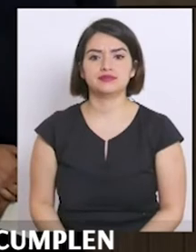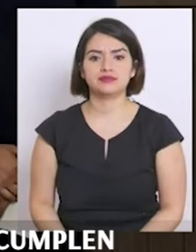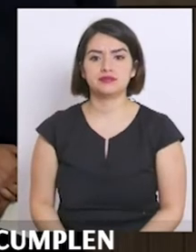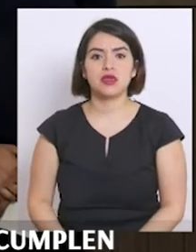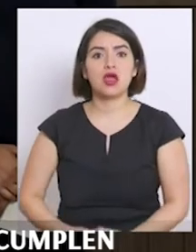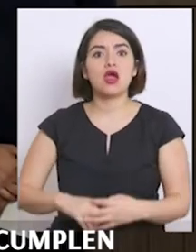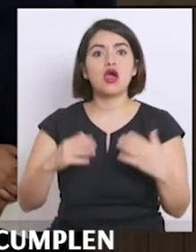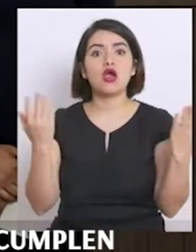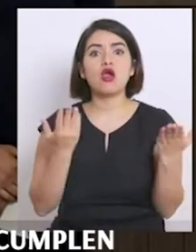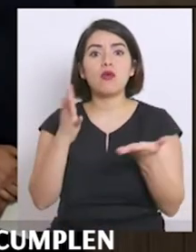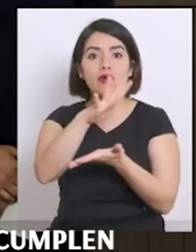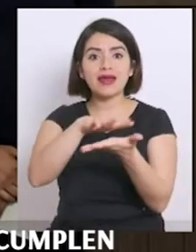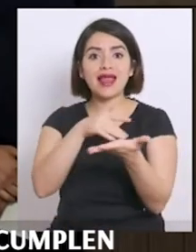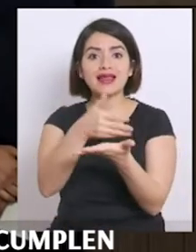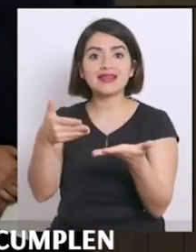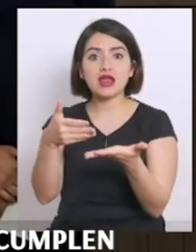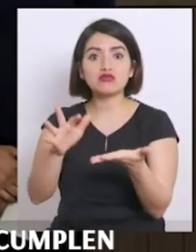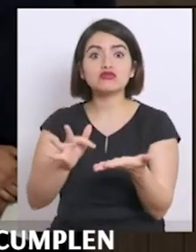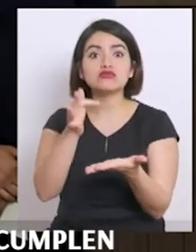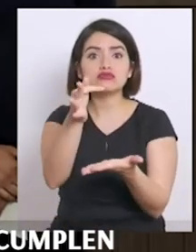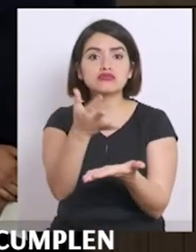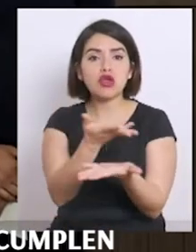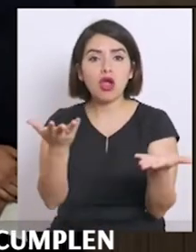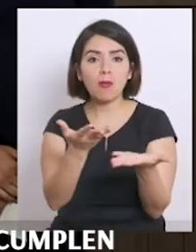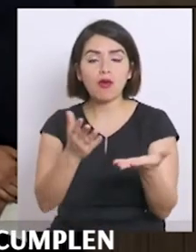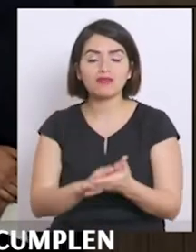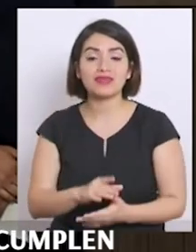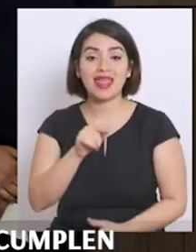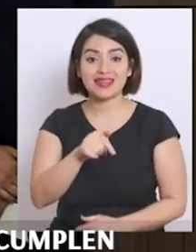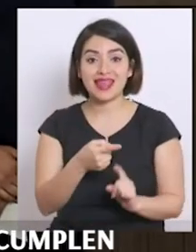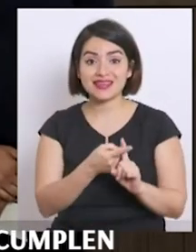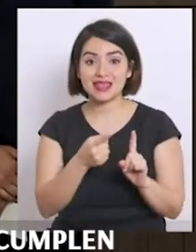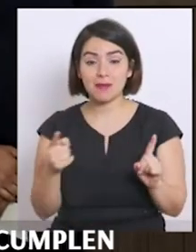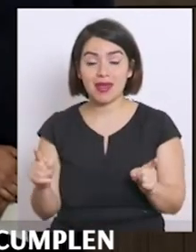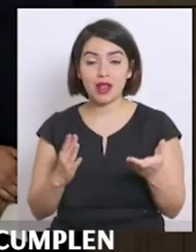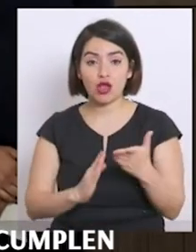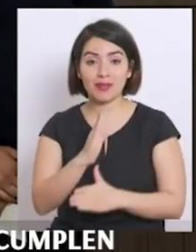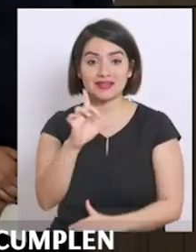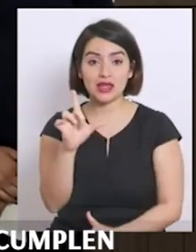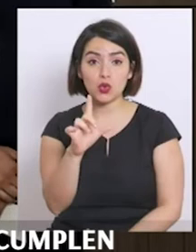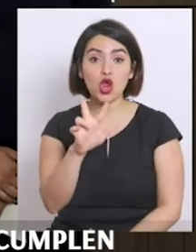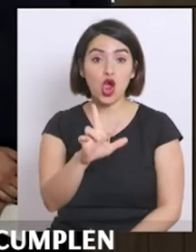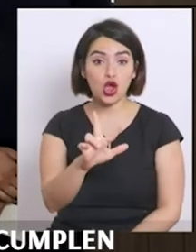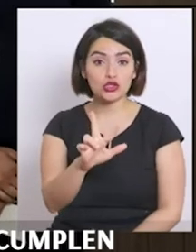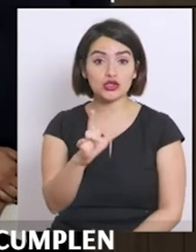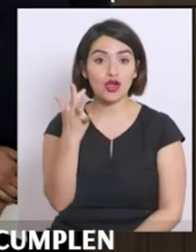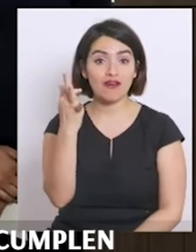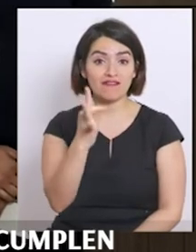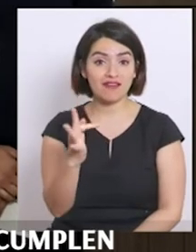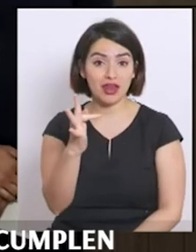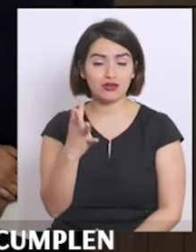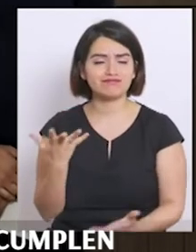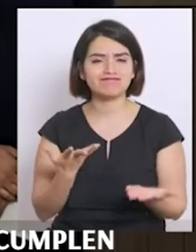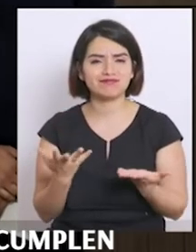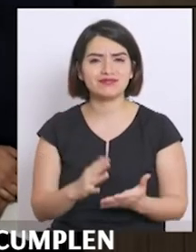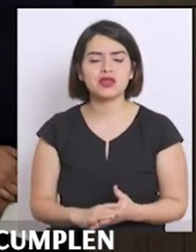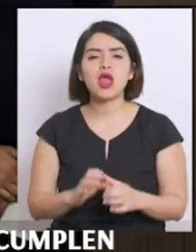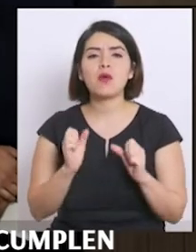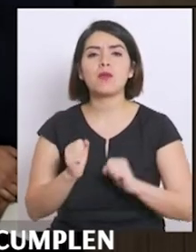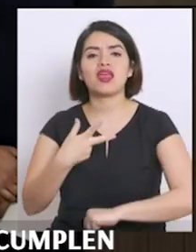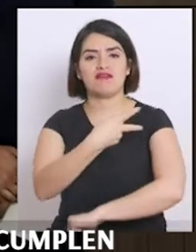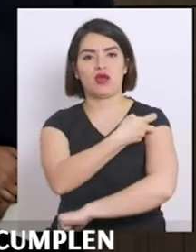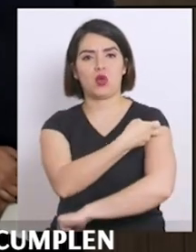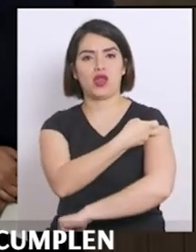el calendario que viene. Nuestro calendario es que esta semana, que comienza este lunes 8 de febrero, podamos